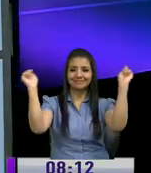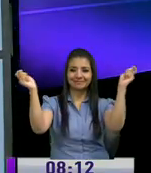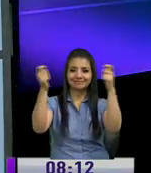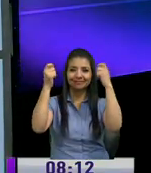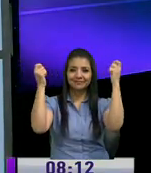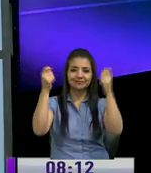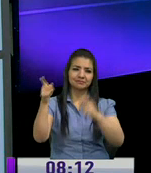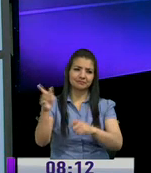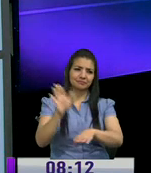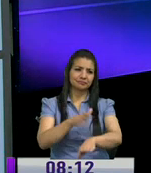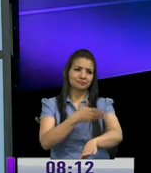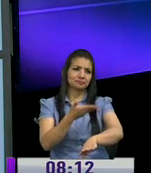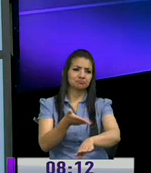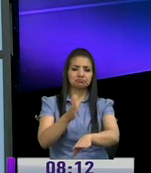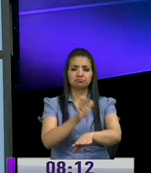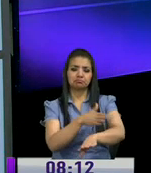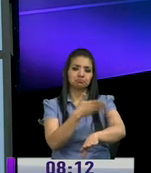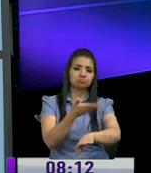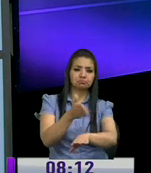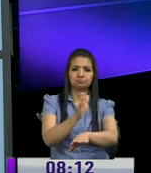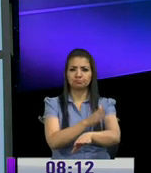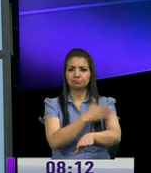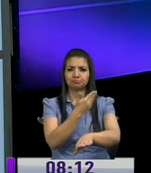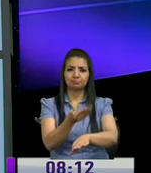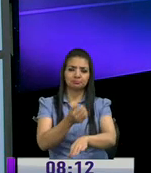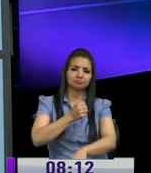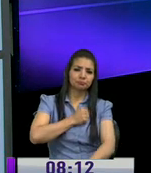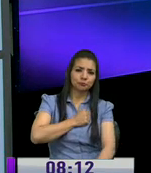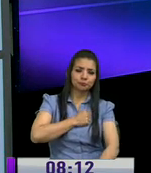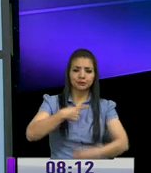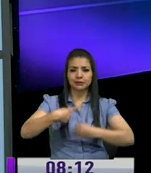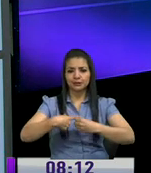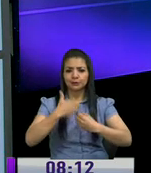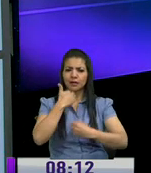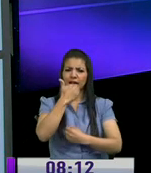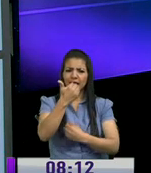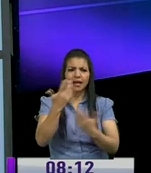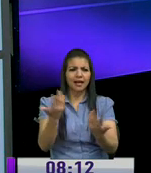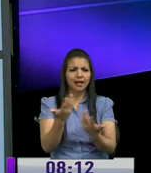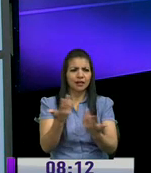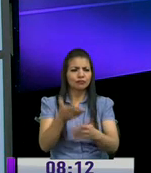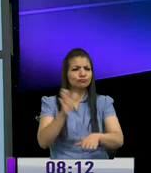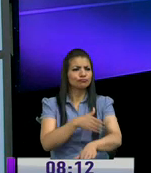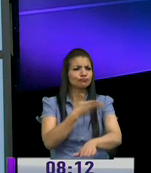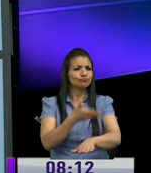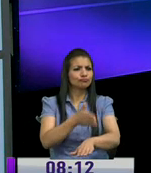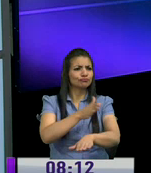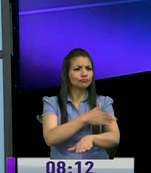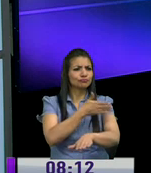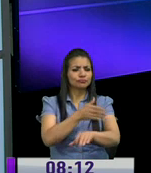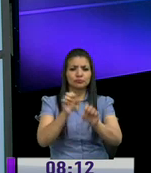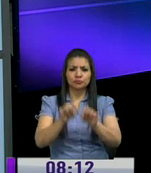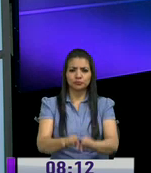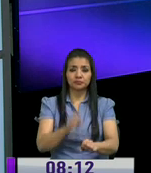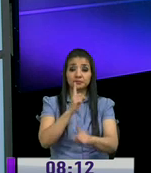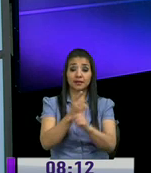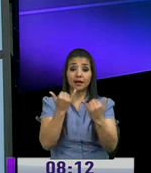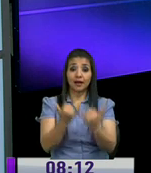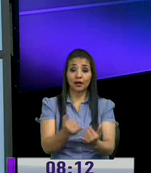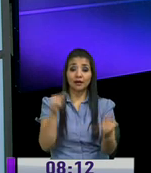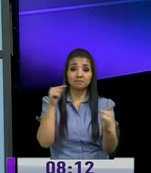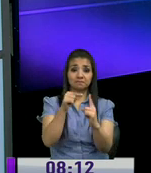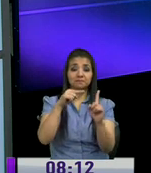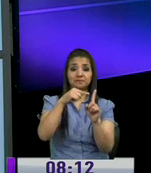Andresito, póngame funchulla quiteño, un romántico quito mío. No sé, para motivarnos, porque directamente